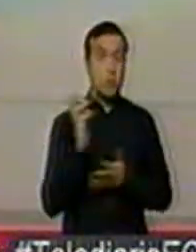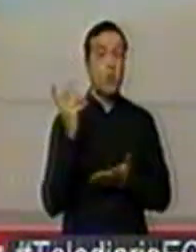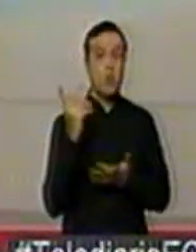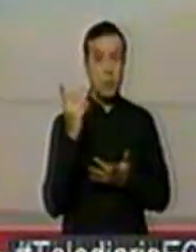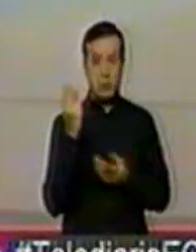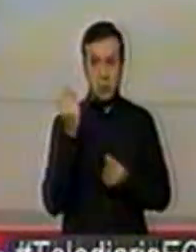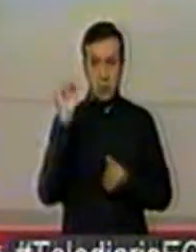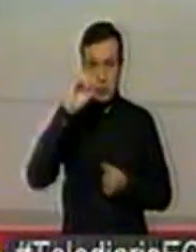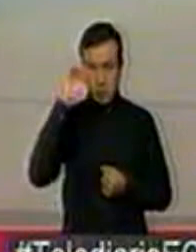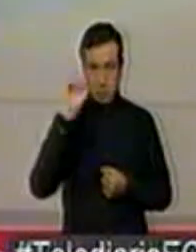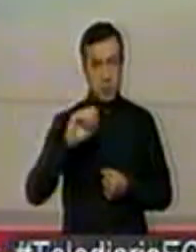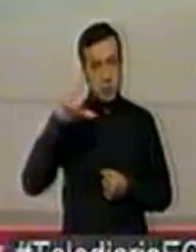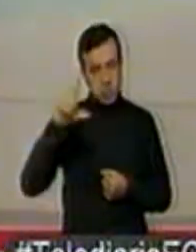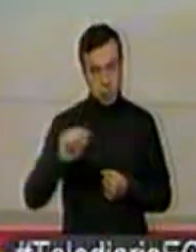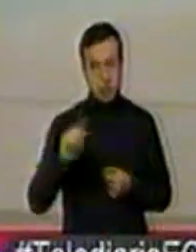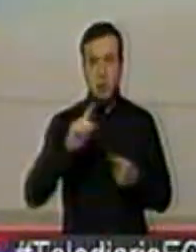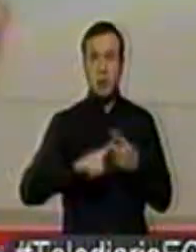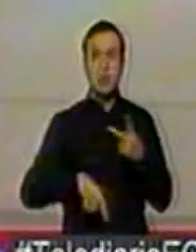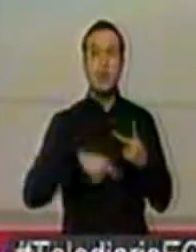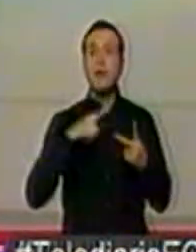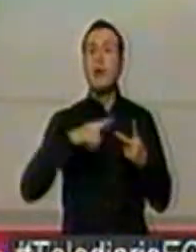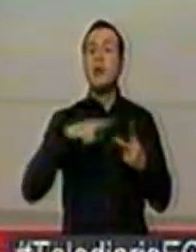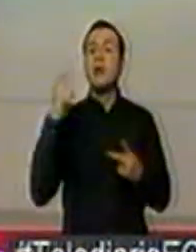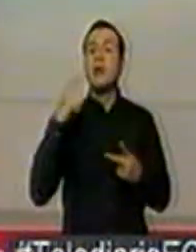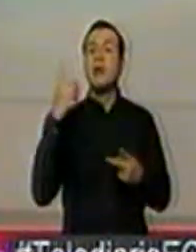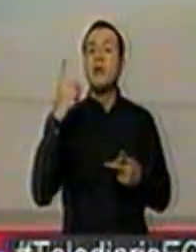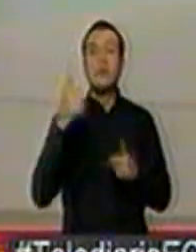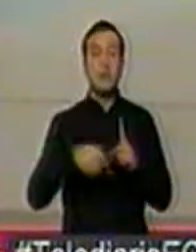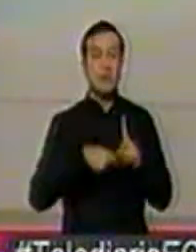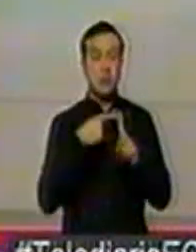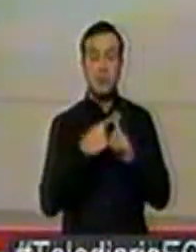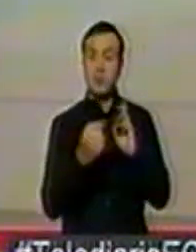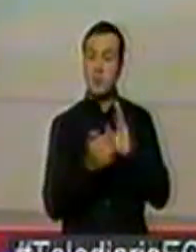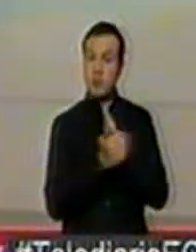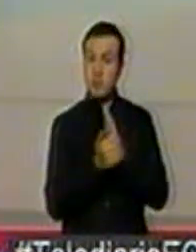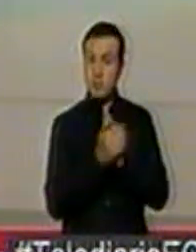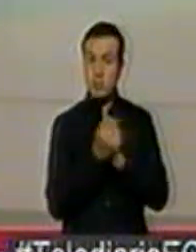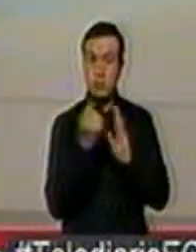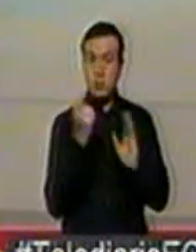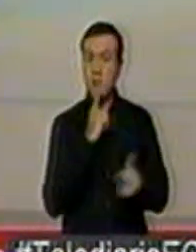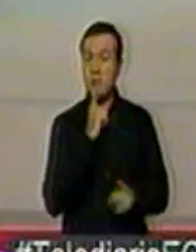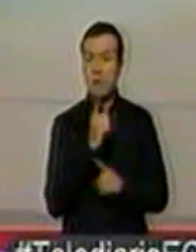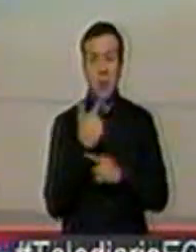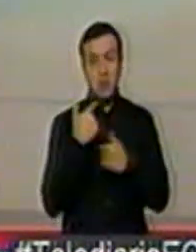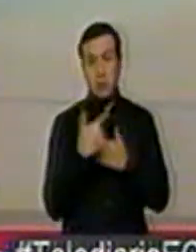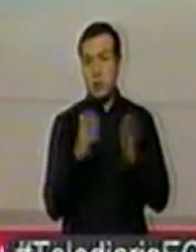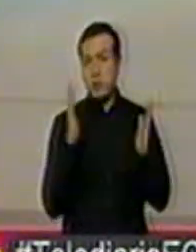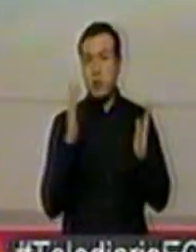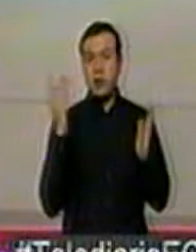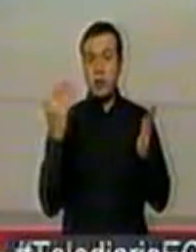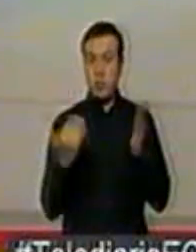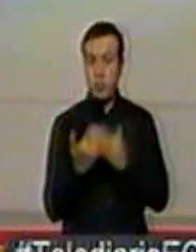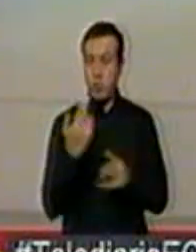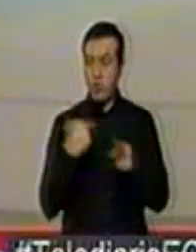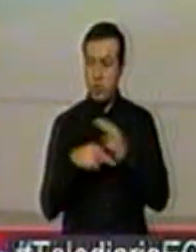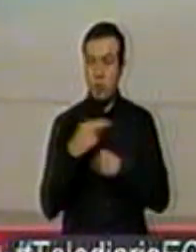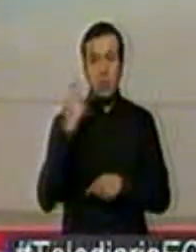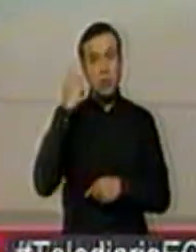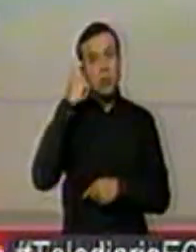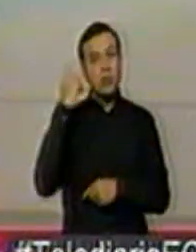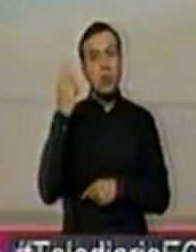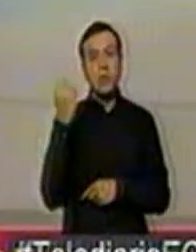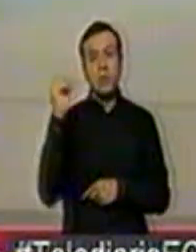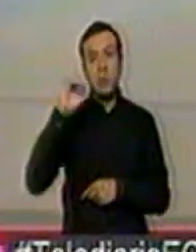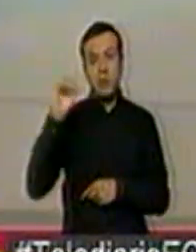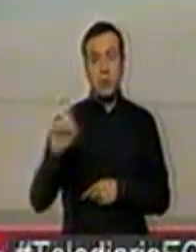tasas de interés necesitamos tener capitales abiertos porque no puede un emprendimiento empezar con una tasa de